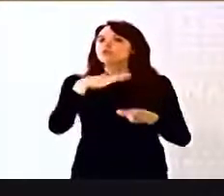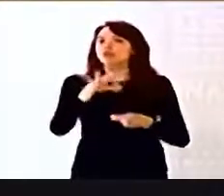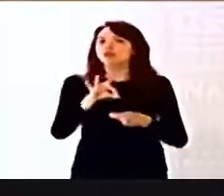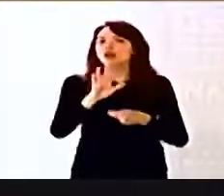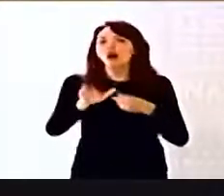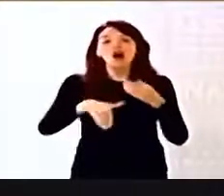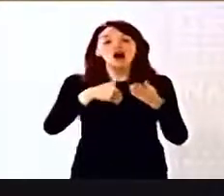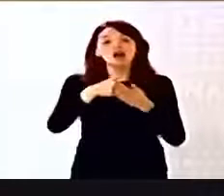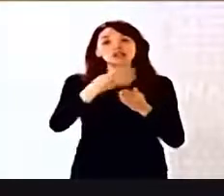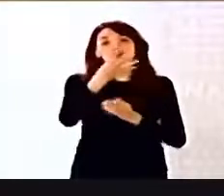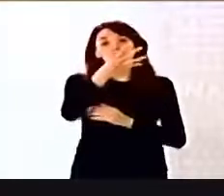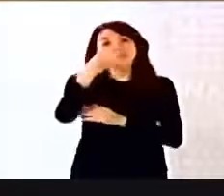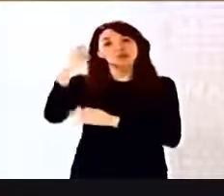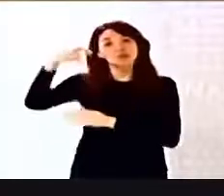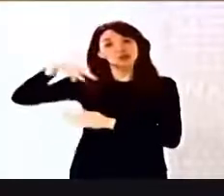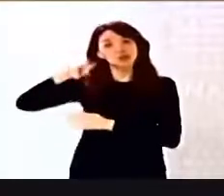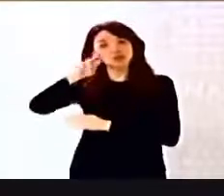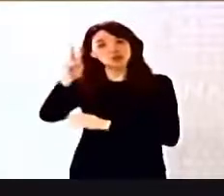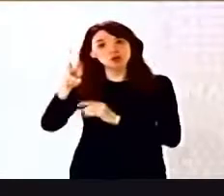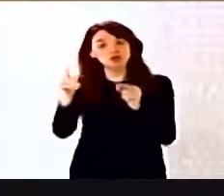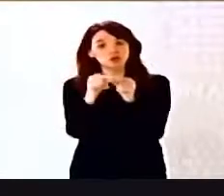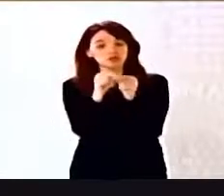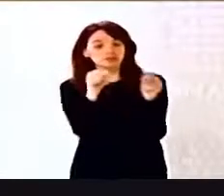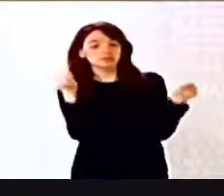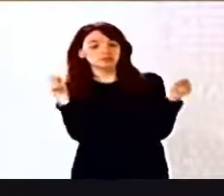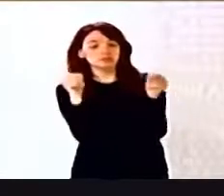400 metros cuadrados,